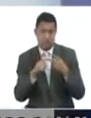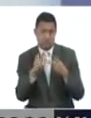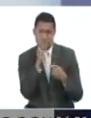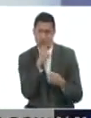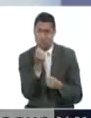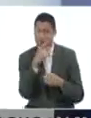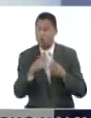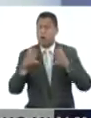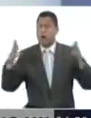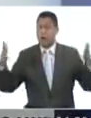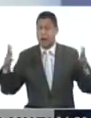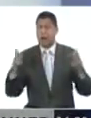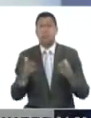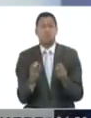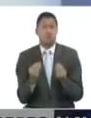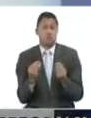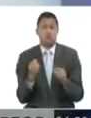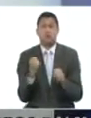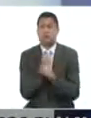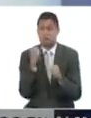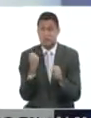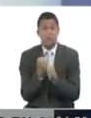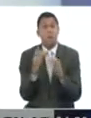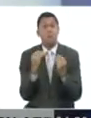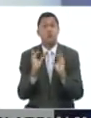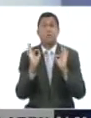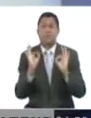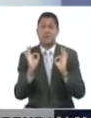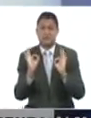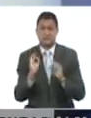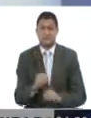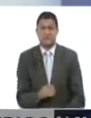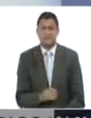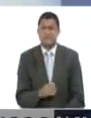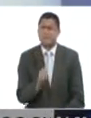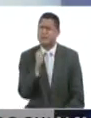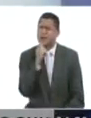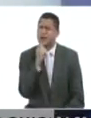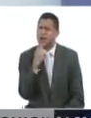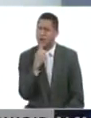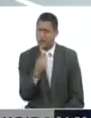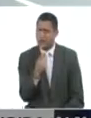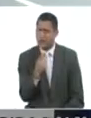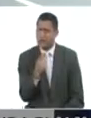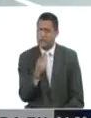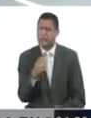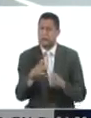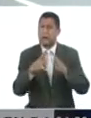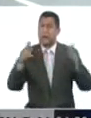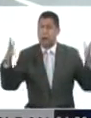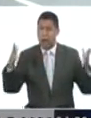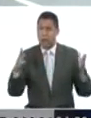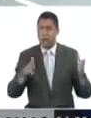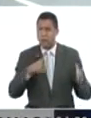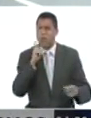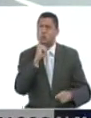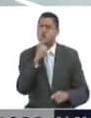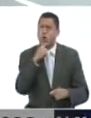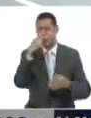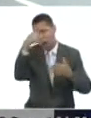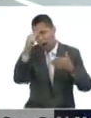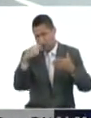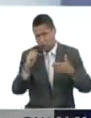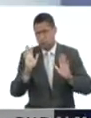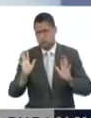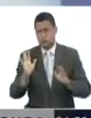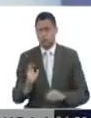muy grande, es muy grueso y trabajan varios especialistas allí, ¿ok? Podemos ir, a pesar de que sea tan amplio, puede nombrar alguna de esos,